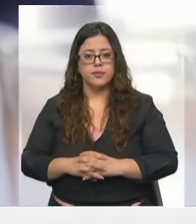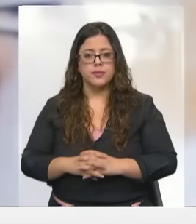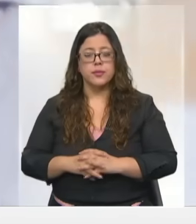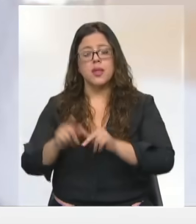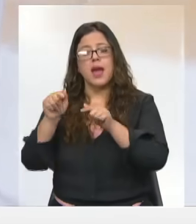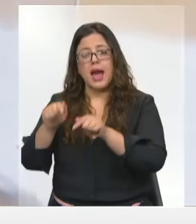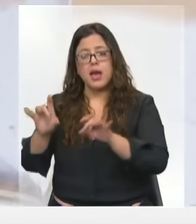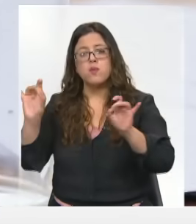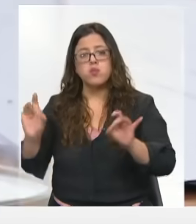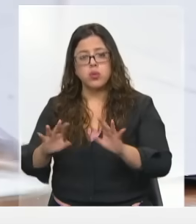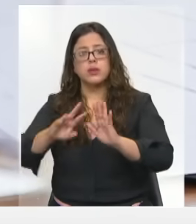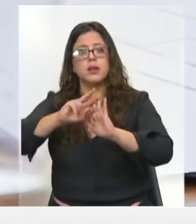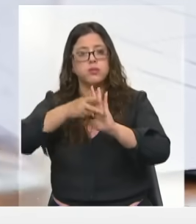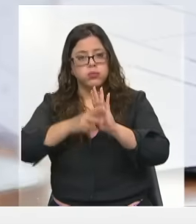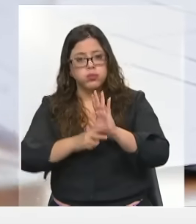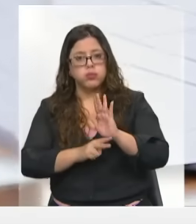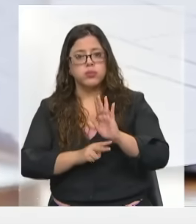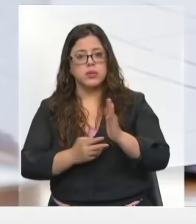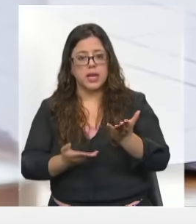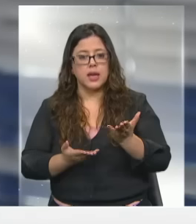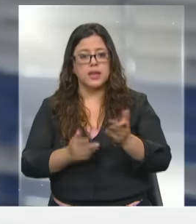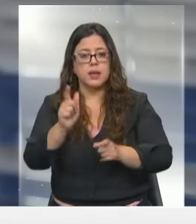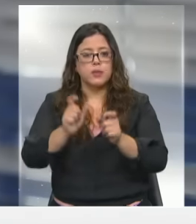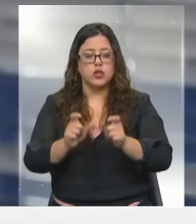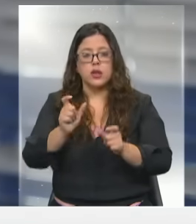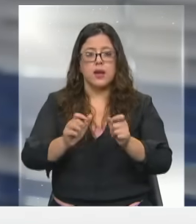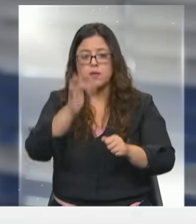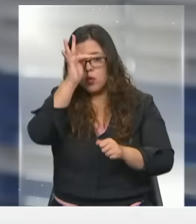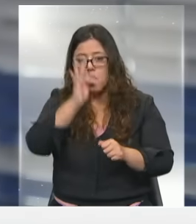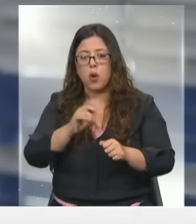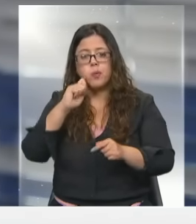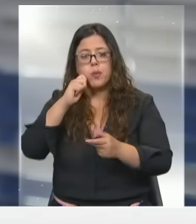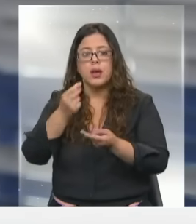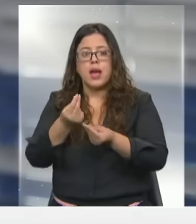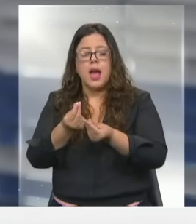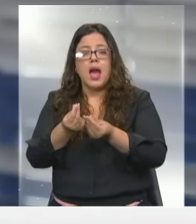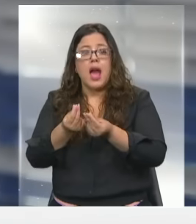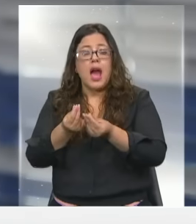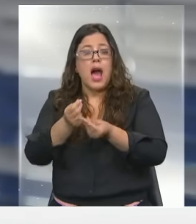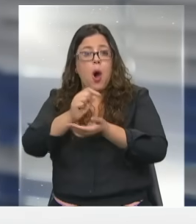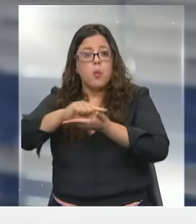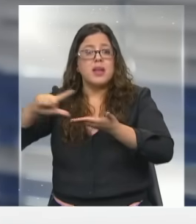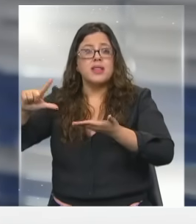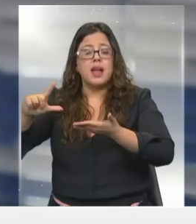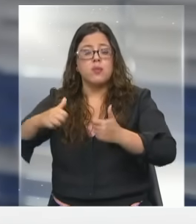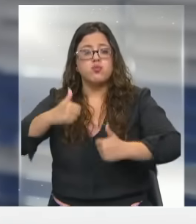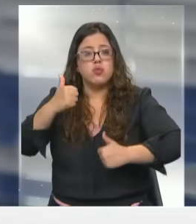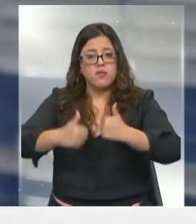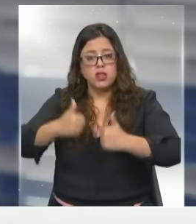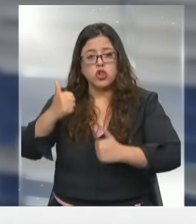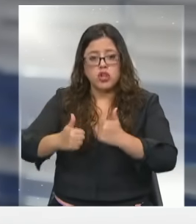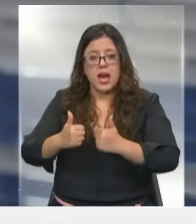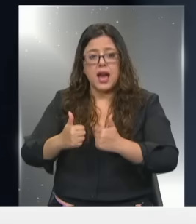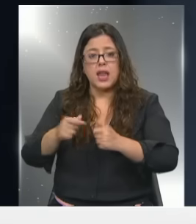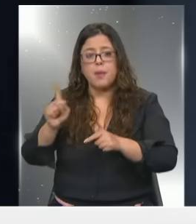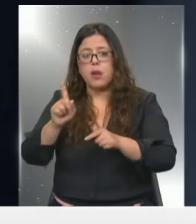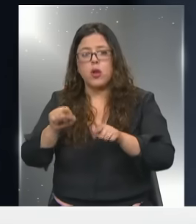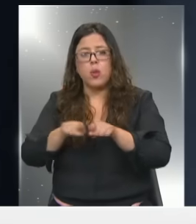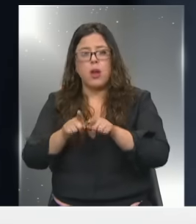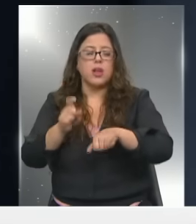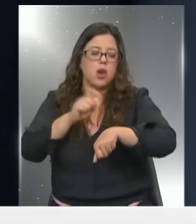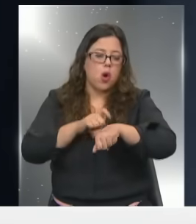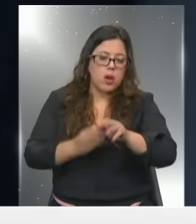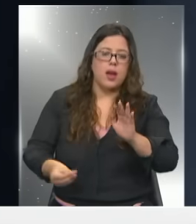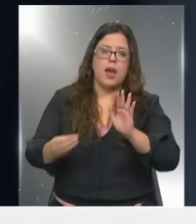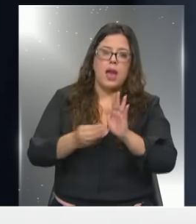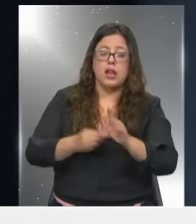Tuvimos la posibilidad de modificar nuestras plantas. Eso significaba poder aumentar grados a los profesionales, etcétera, para que no tuvieran que hacer tantas horas.